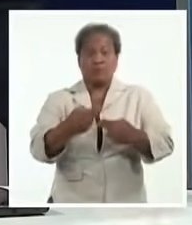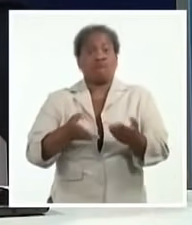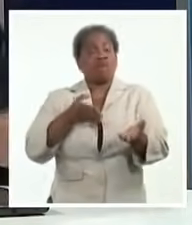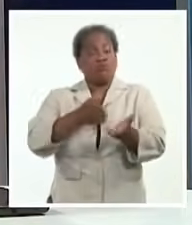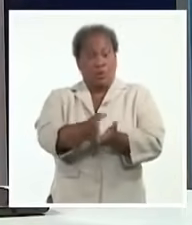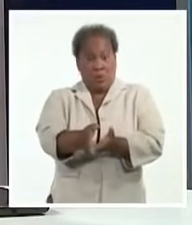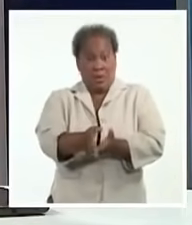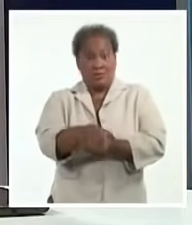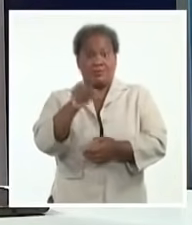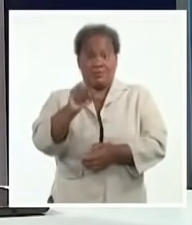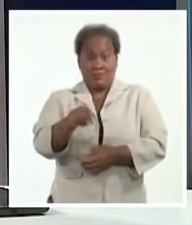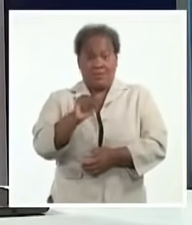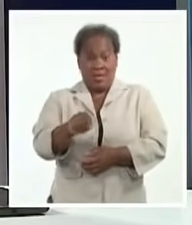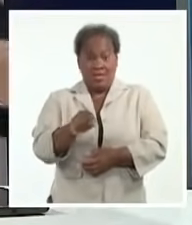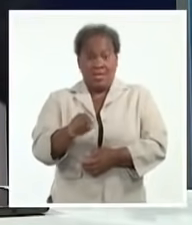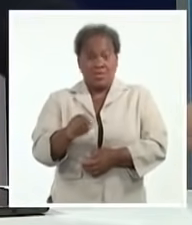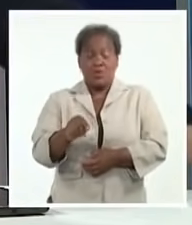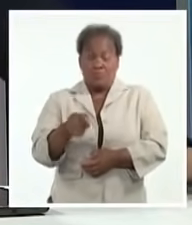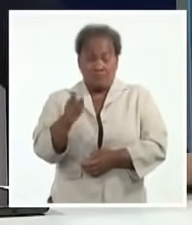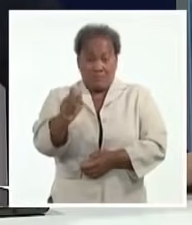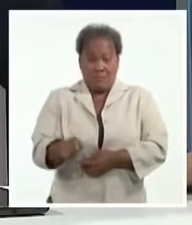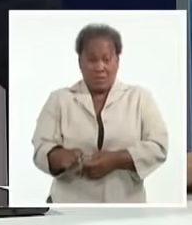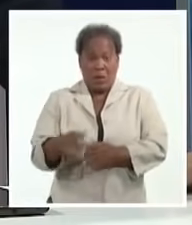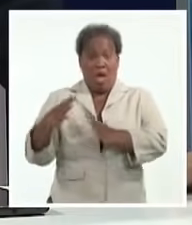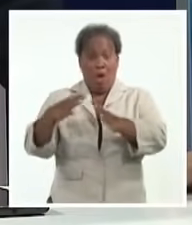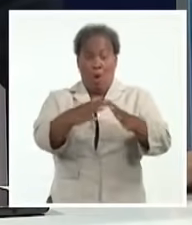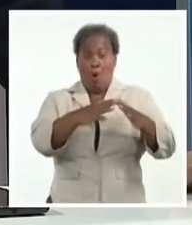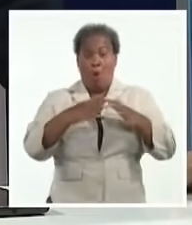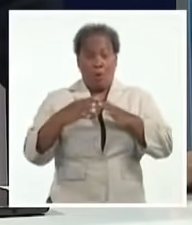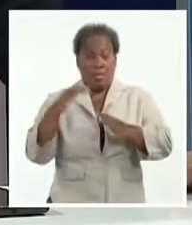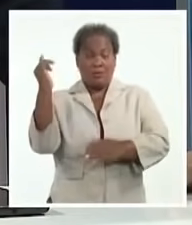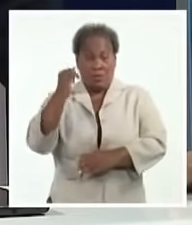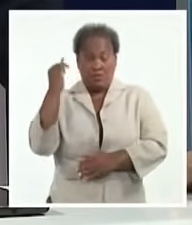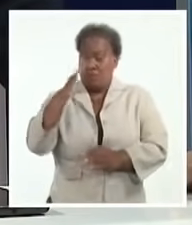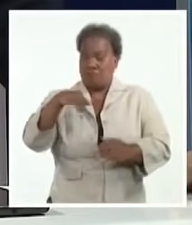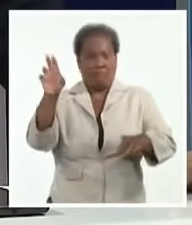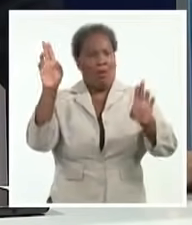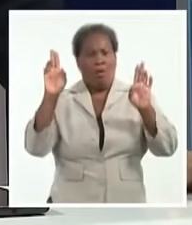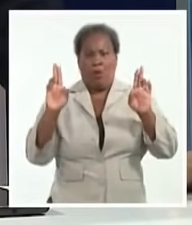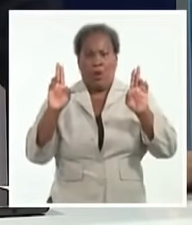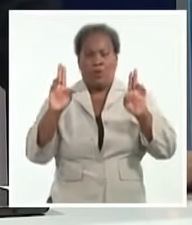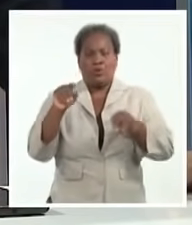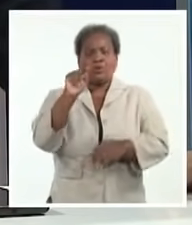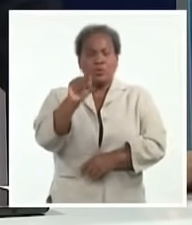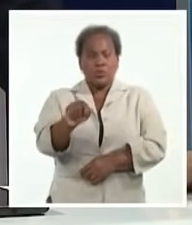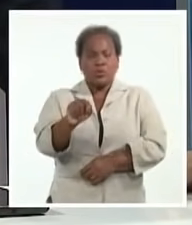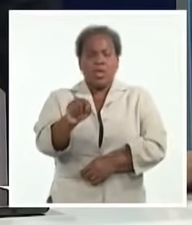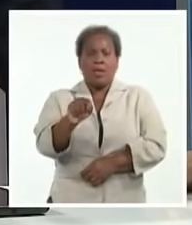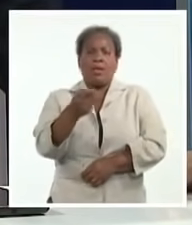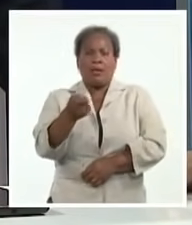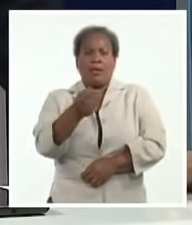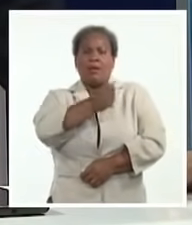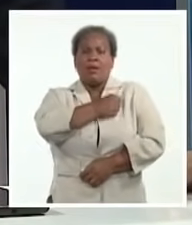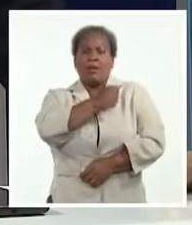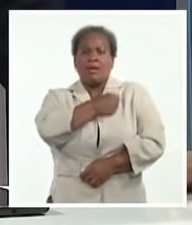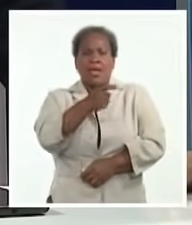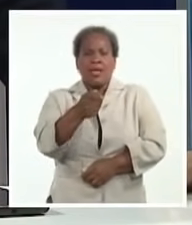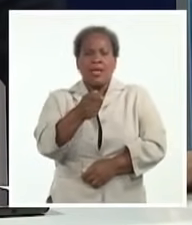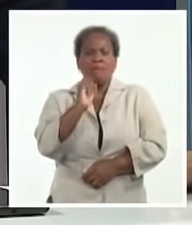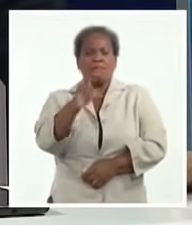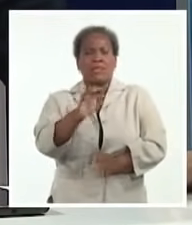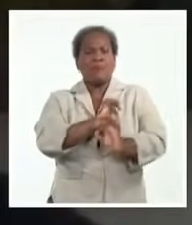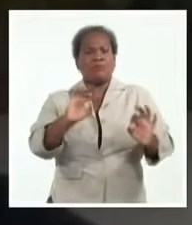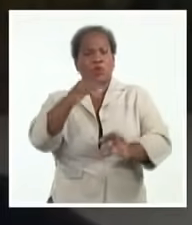trata de un hecho que ha recibido la repulsa de la comunidad internacional. ¿Usted quisiera enviarle un mensaje especial a los cubanos?